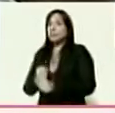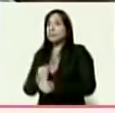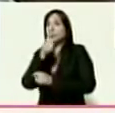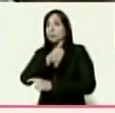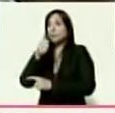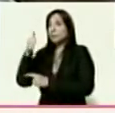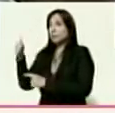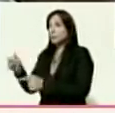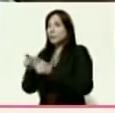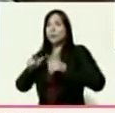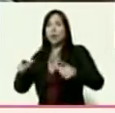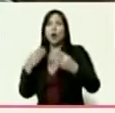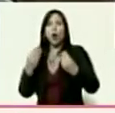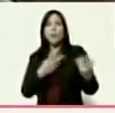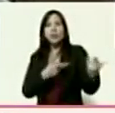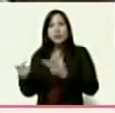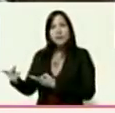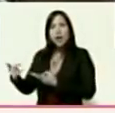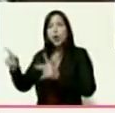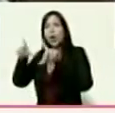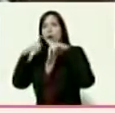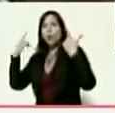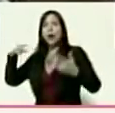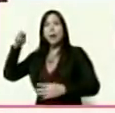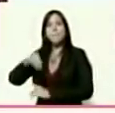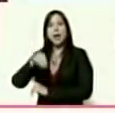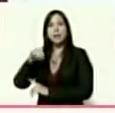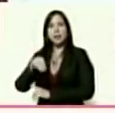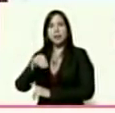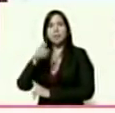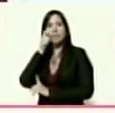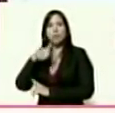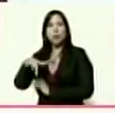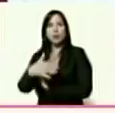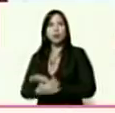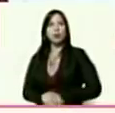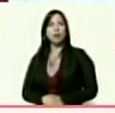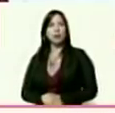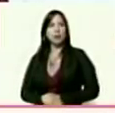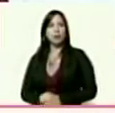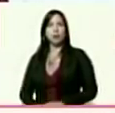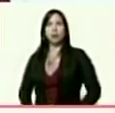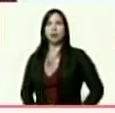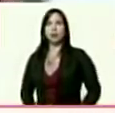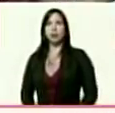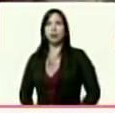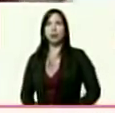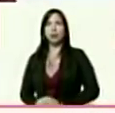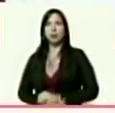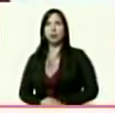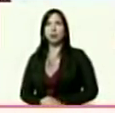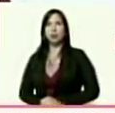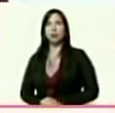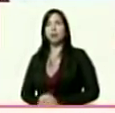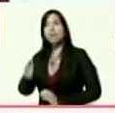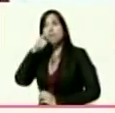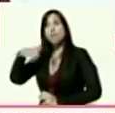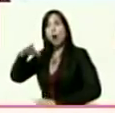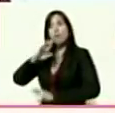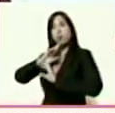recibieron allá en La Guaira y Maiquetía. El pueblo para exigirle. El pueblo está respondiendo.